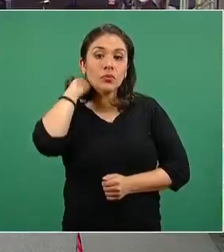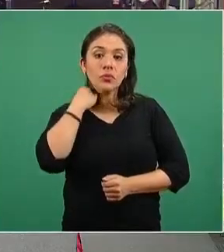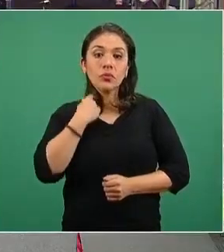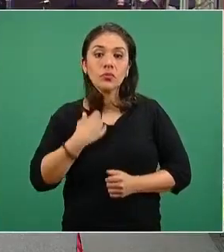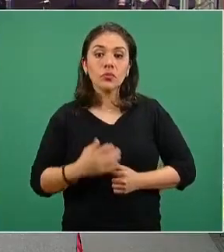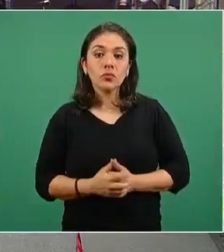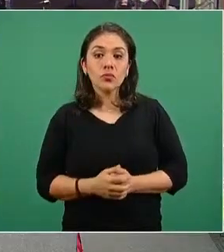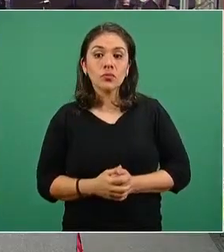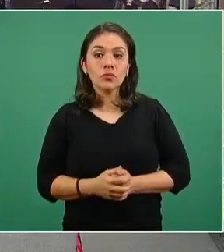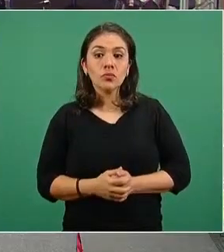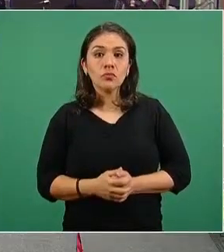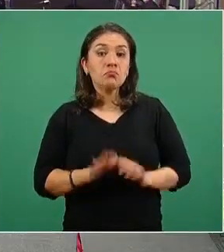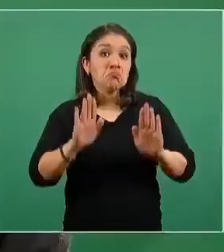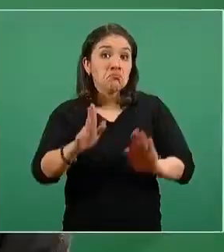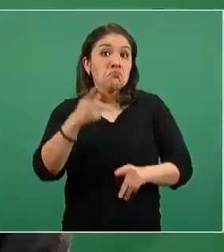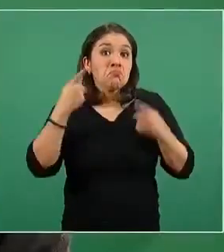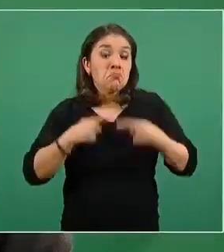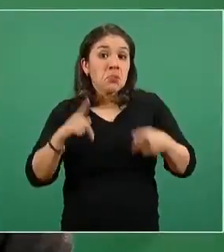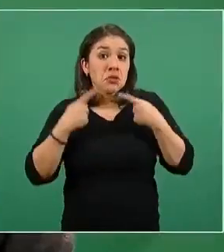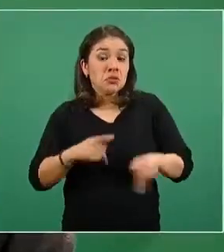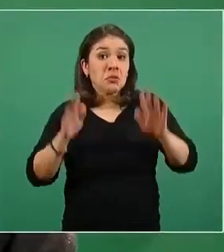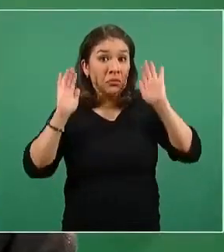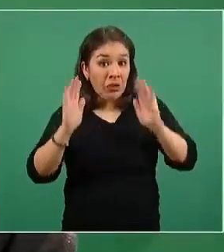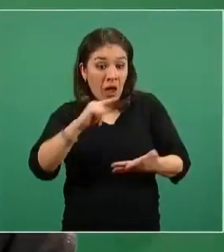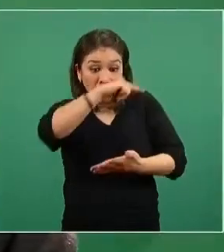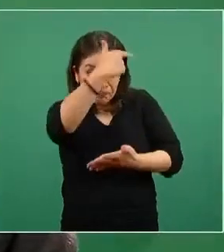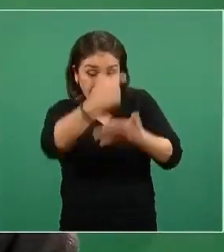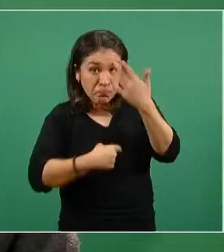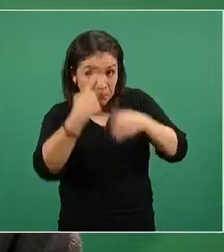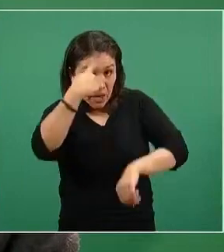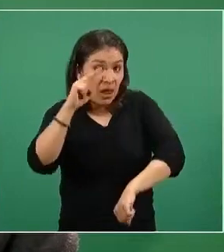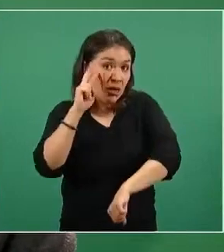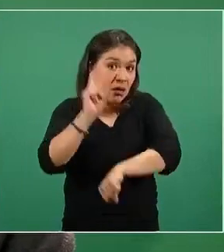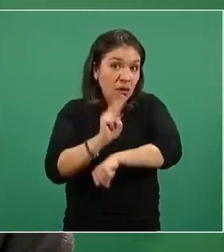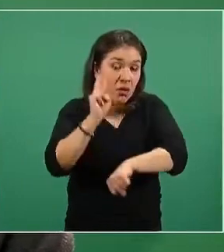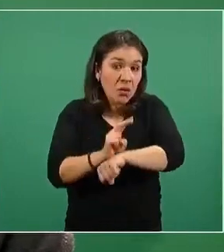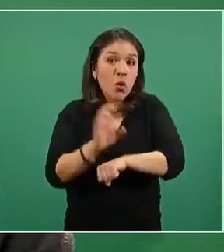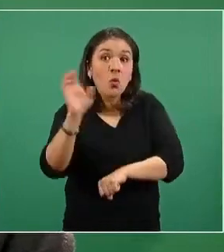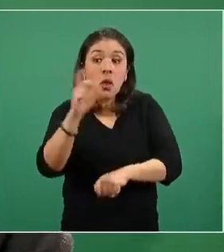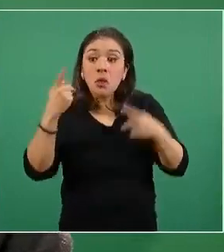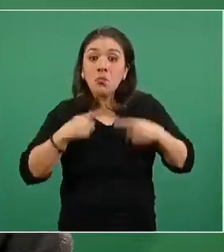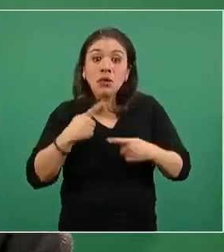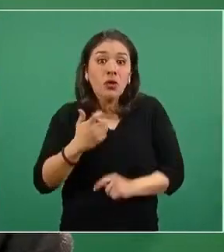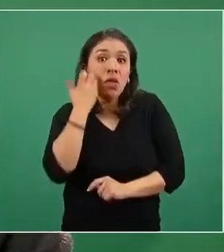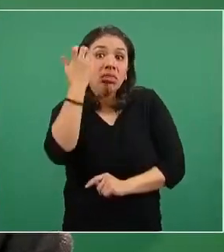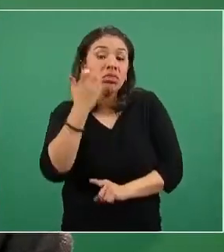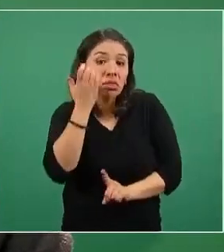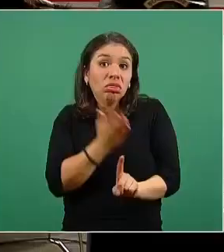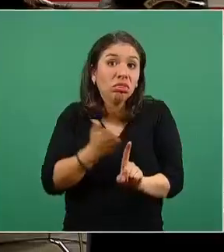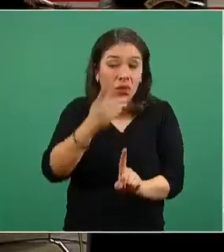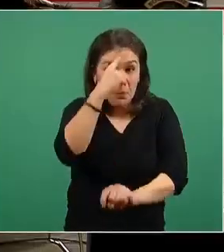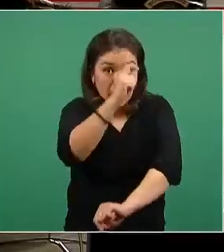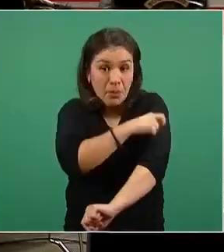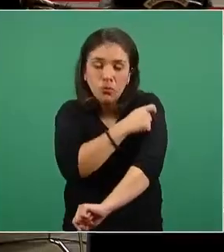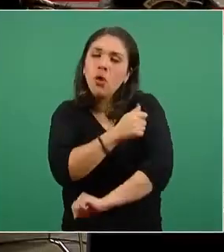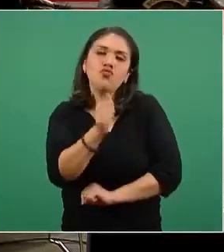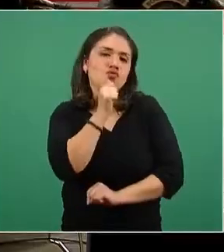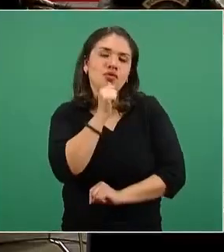No tengo una lista de personas que se hayan detectado. No tenemos un sistema de vigilancia de saltarse la fila.